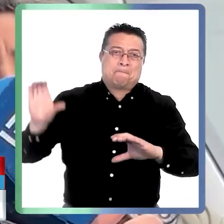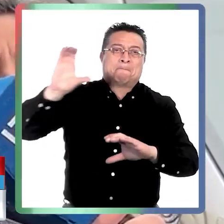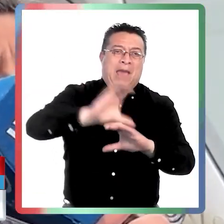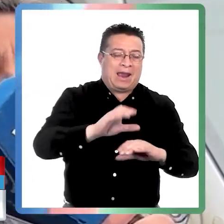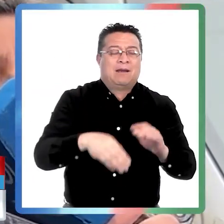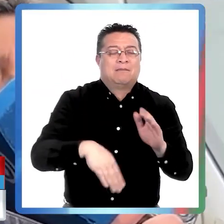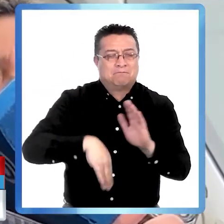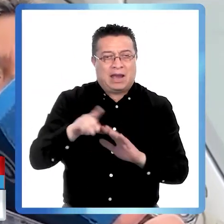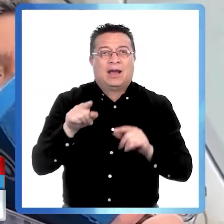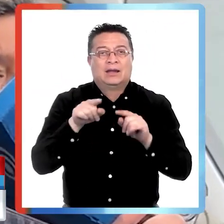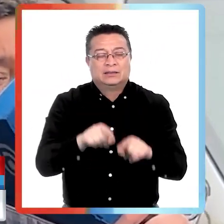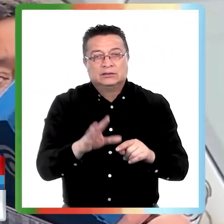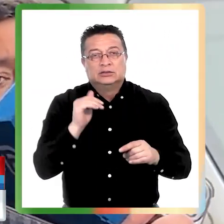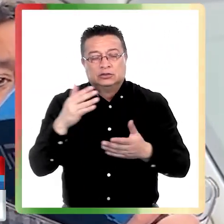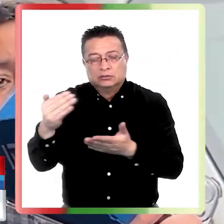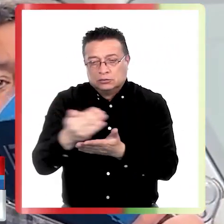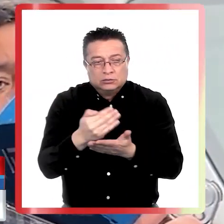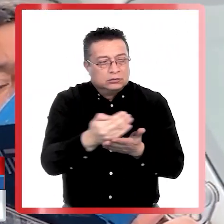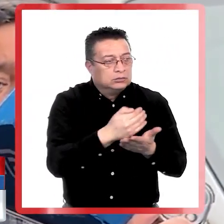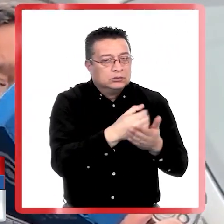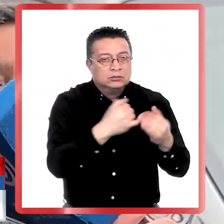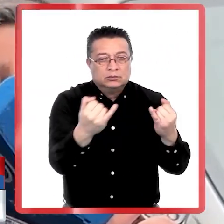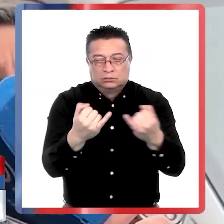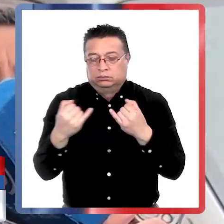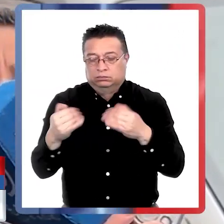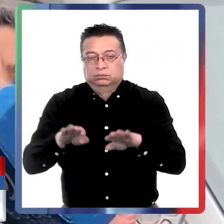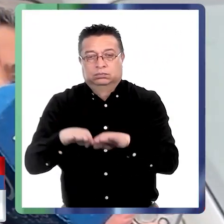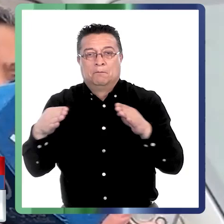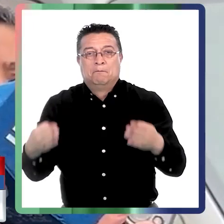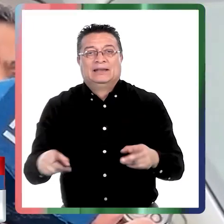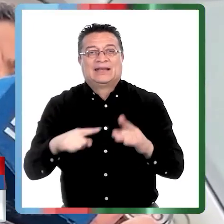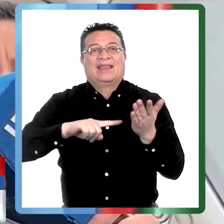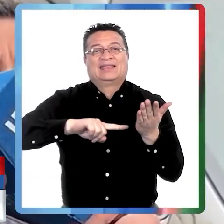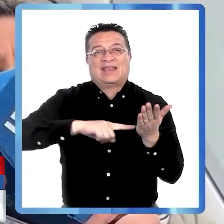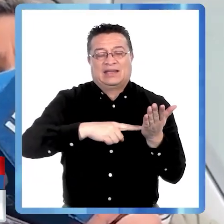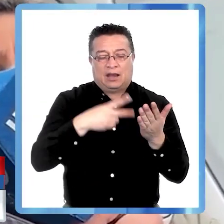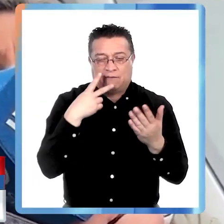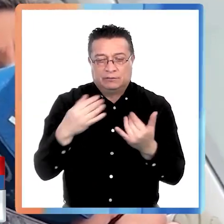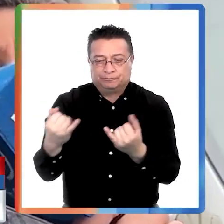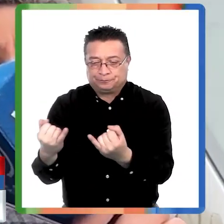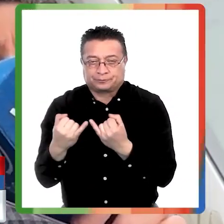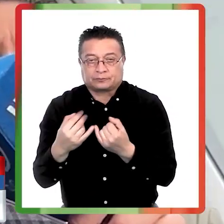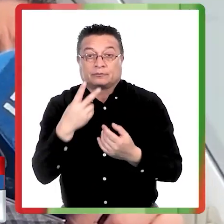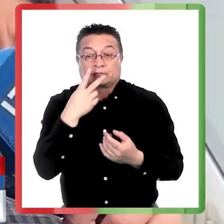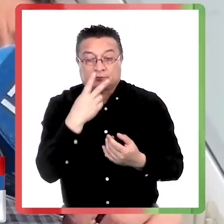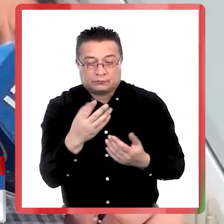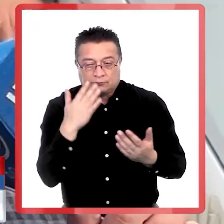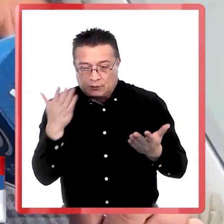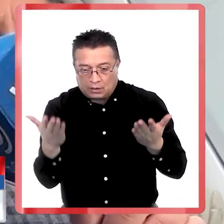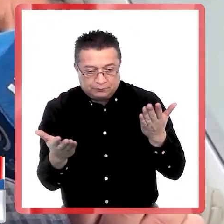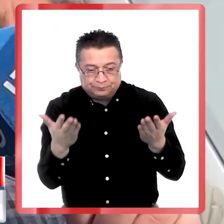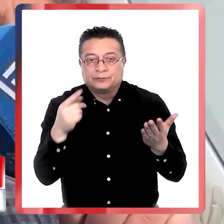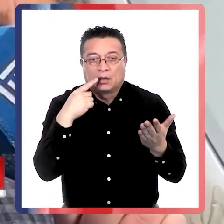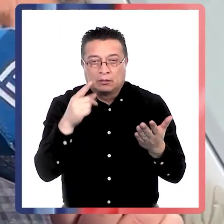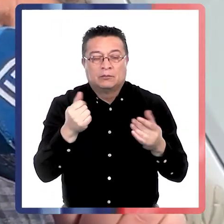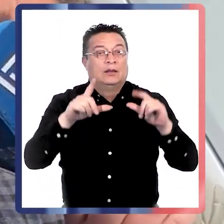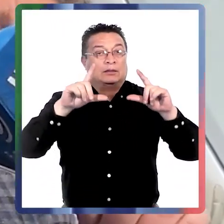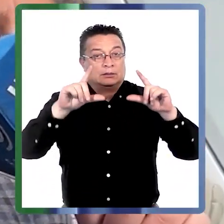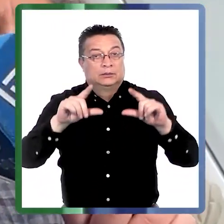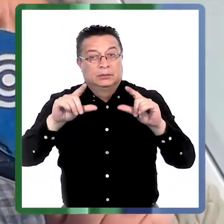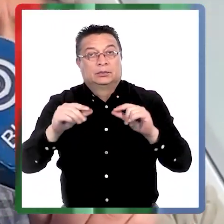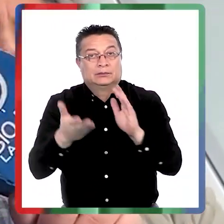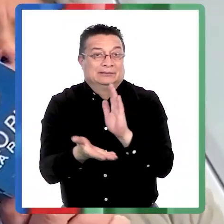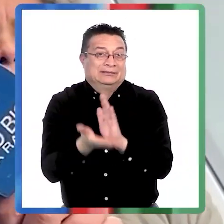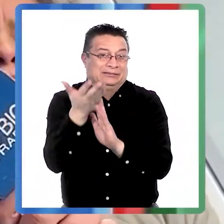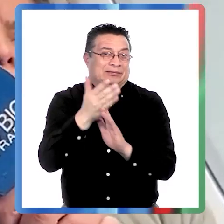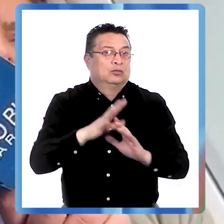la cobertura del subsidio y también recopilar toda la información que venga de la mesa técnica para también tener una reducción